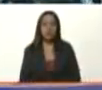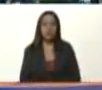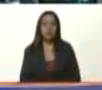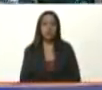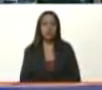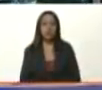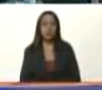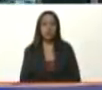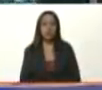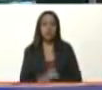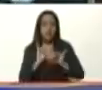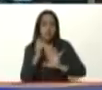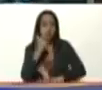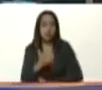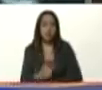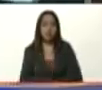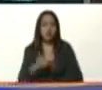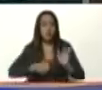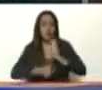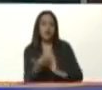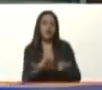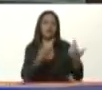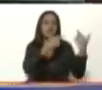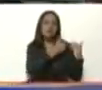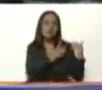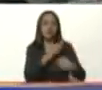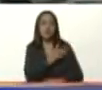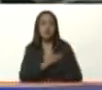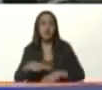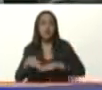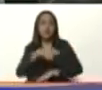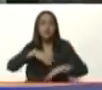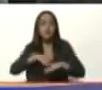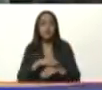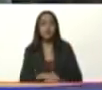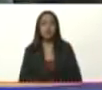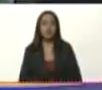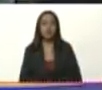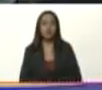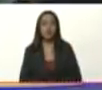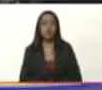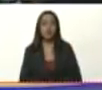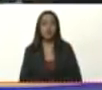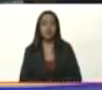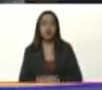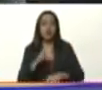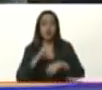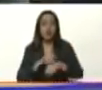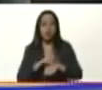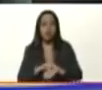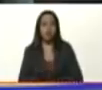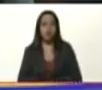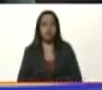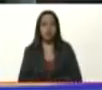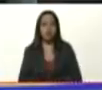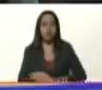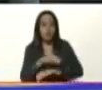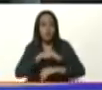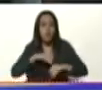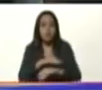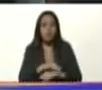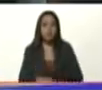Por eso digo, con la mayor responsabilidad. Yo quisiera que el ministro Carlos Alvarado, doctor Carlos Alvarado, ministro